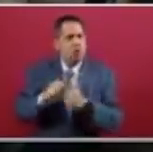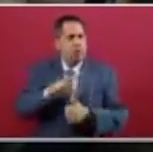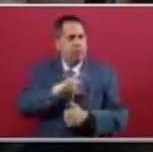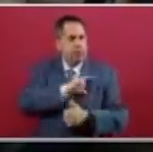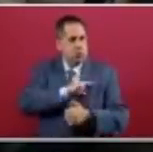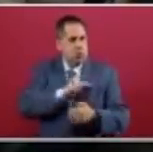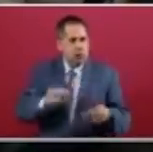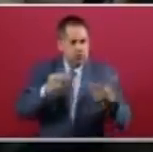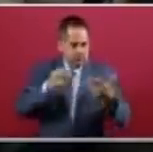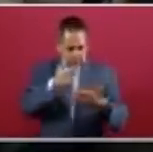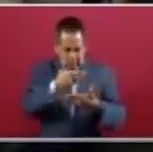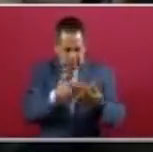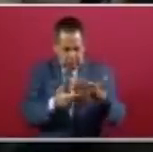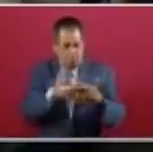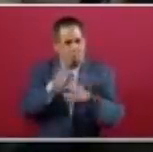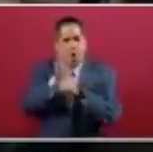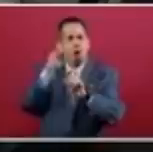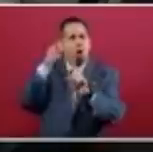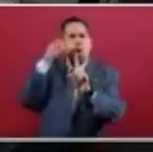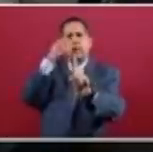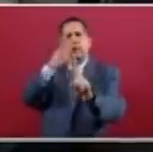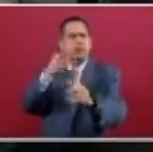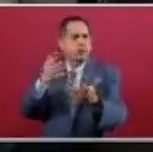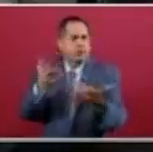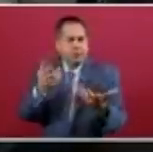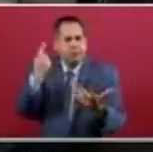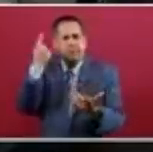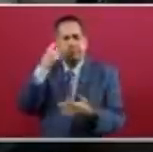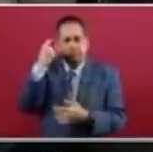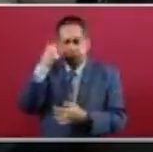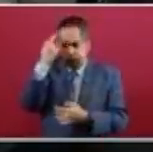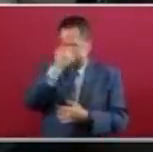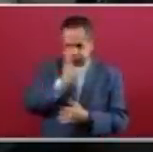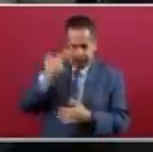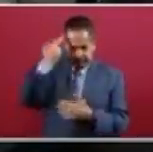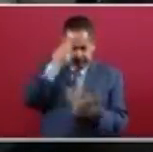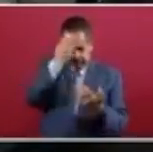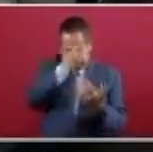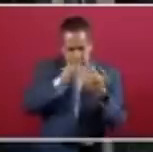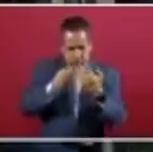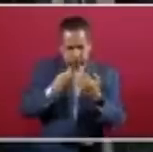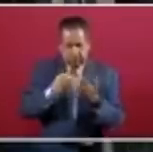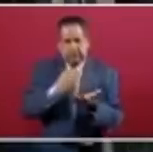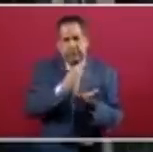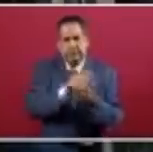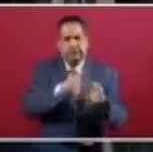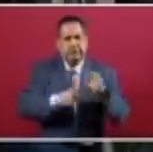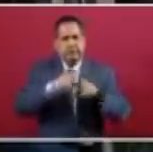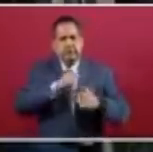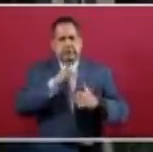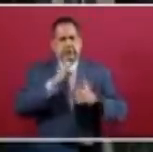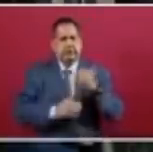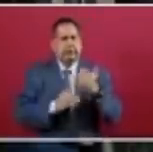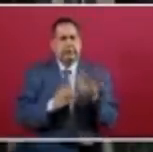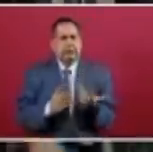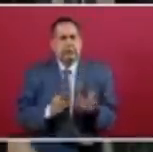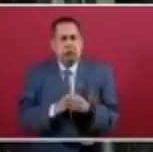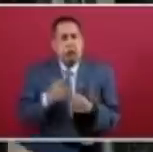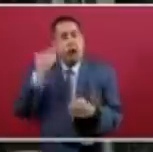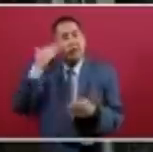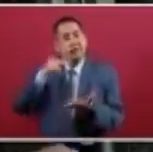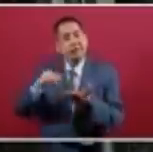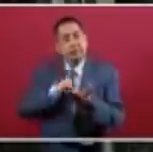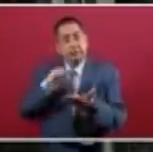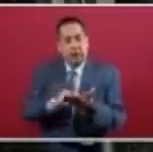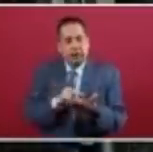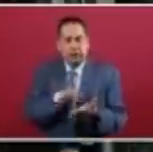los objetivos? ¿Qué busca esta revisión? ¿Hasta dónde podría haber reversa en algunas de las cosas que se han firmado, si ese